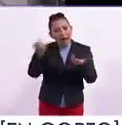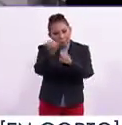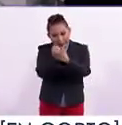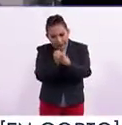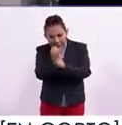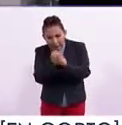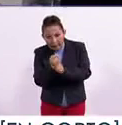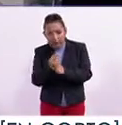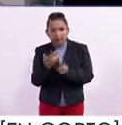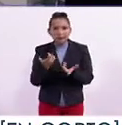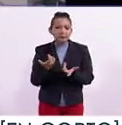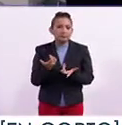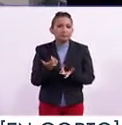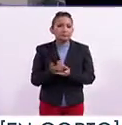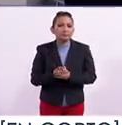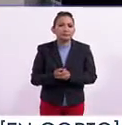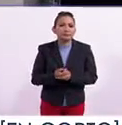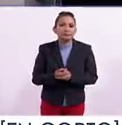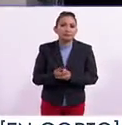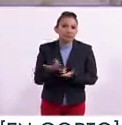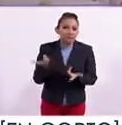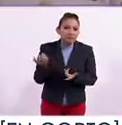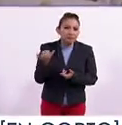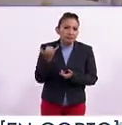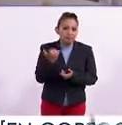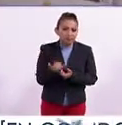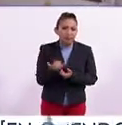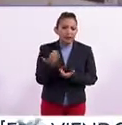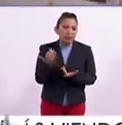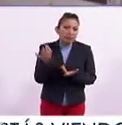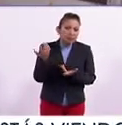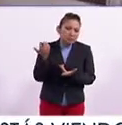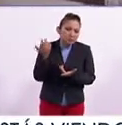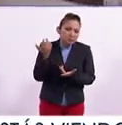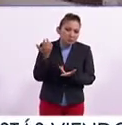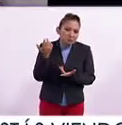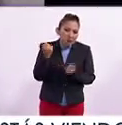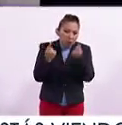y pues algunas pruebas, algunas